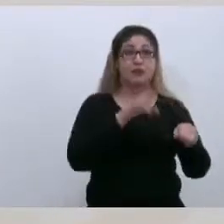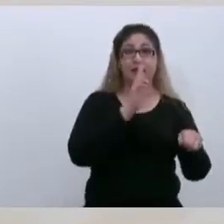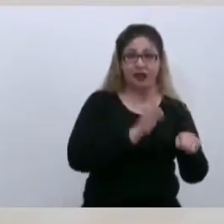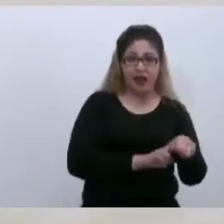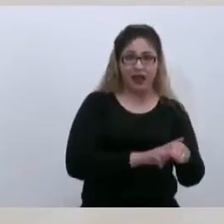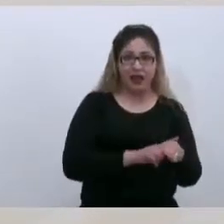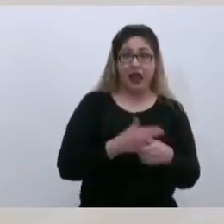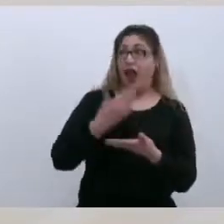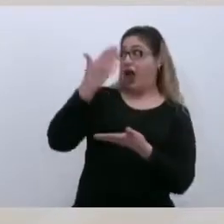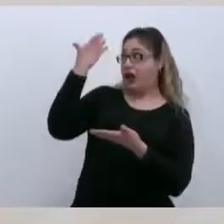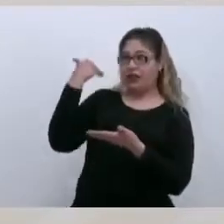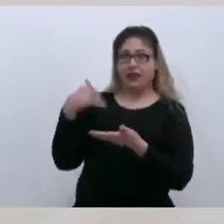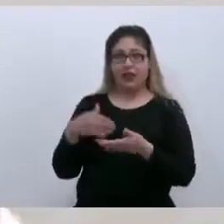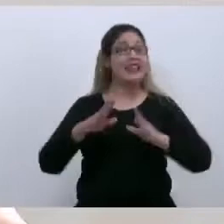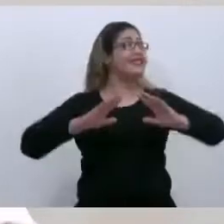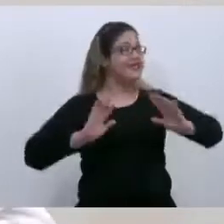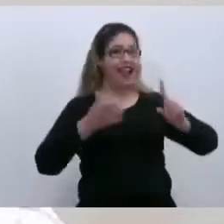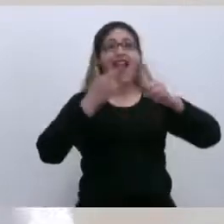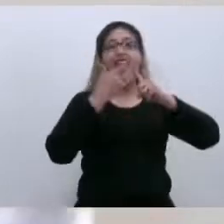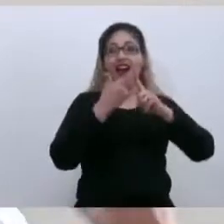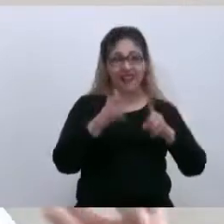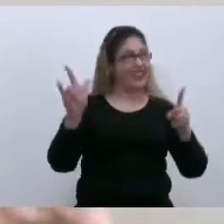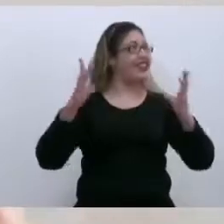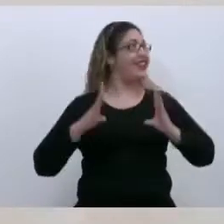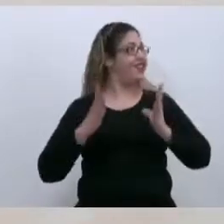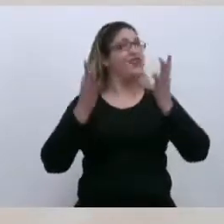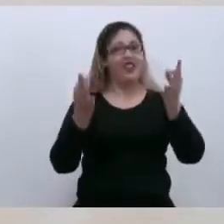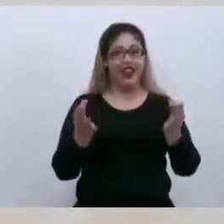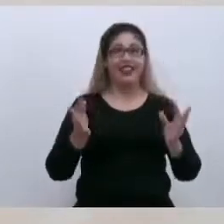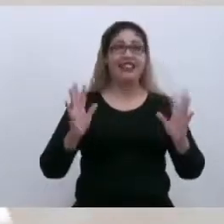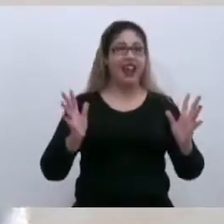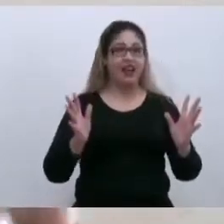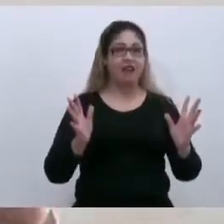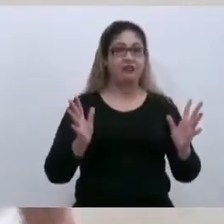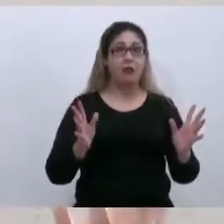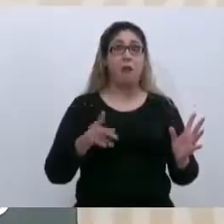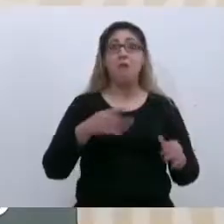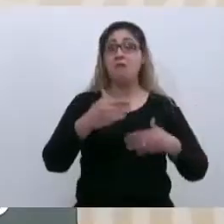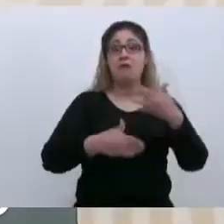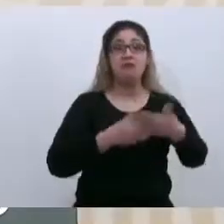de modificación del contrato original y de los tiempos y del monto de la obra de hasta